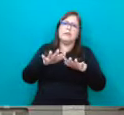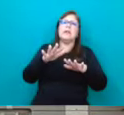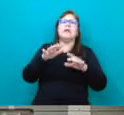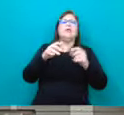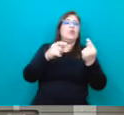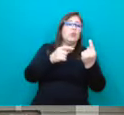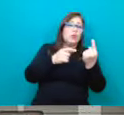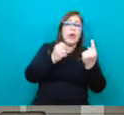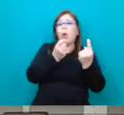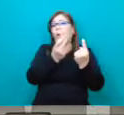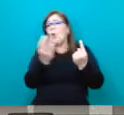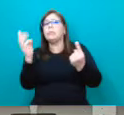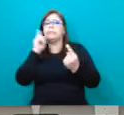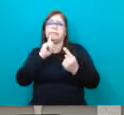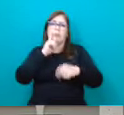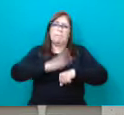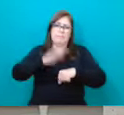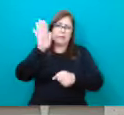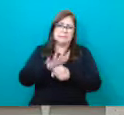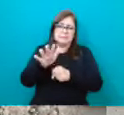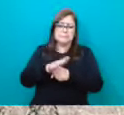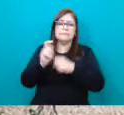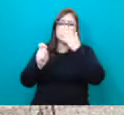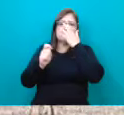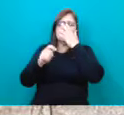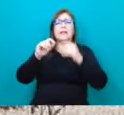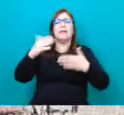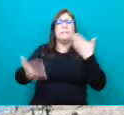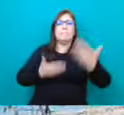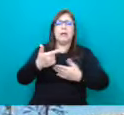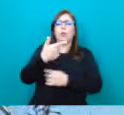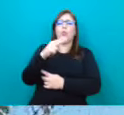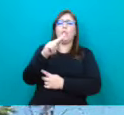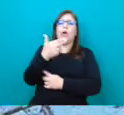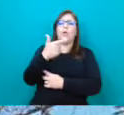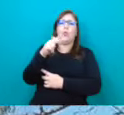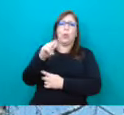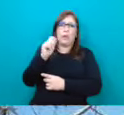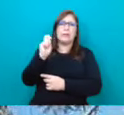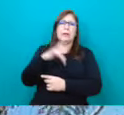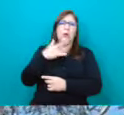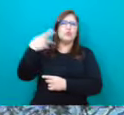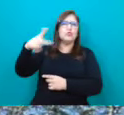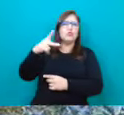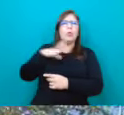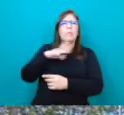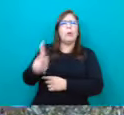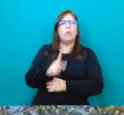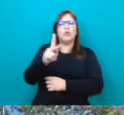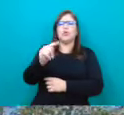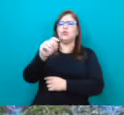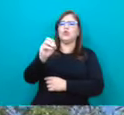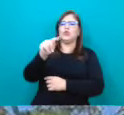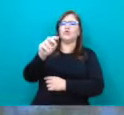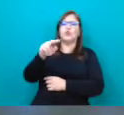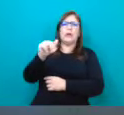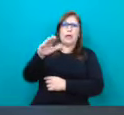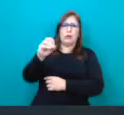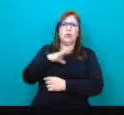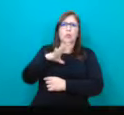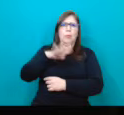por muchas más. La danza de las guaguas es propio del pueblo de los totonacos, nativos